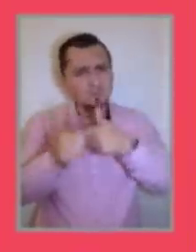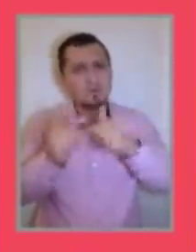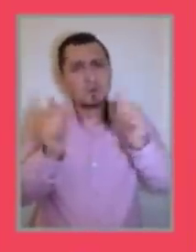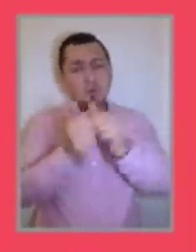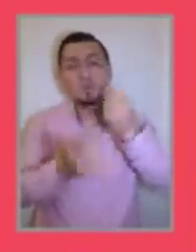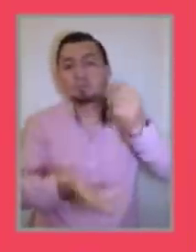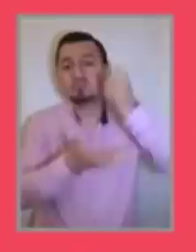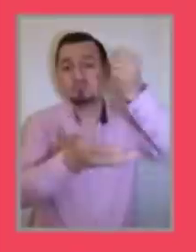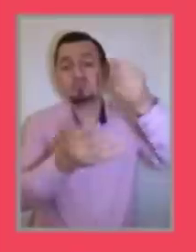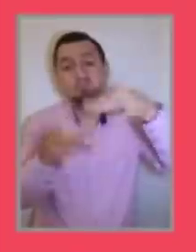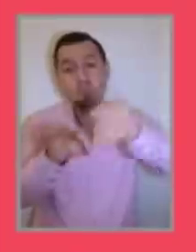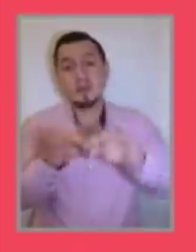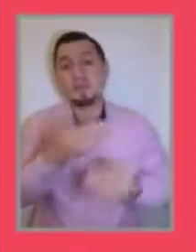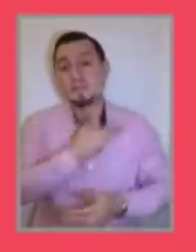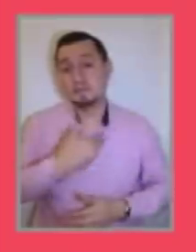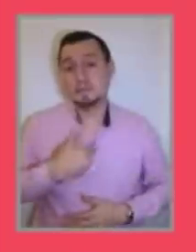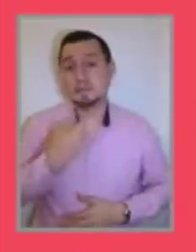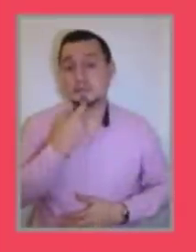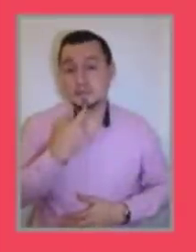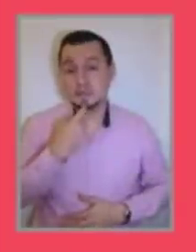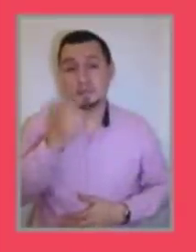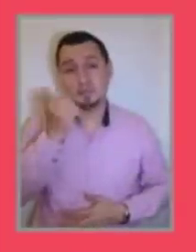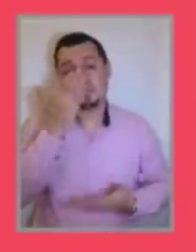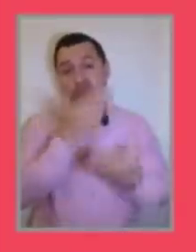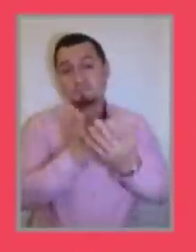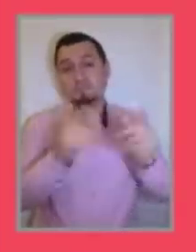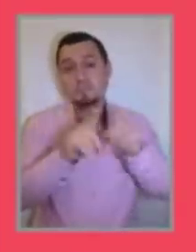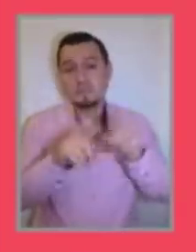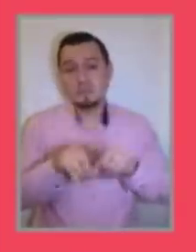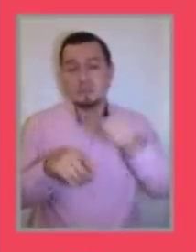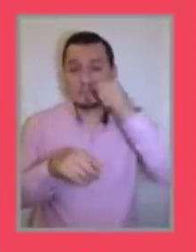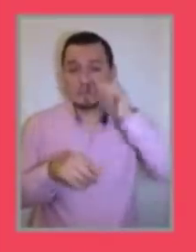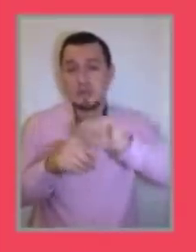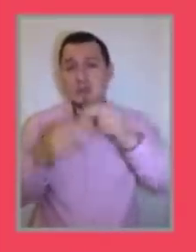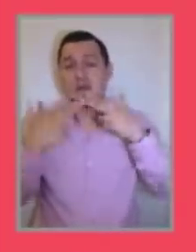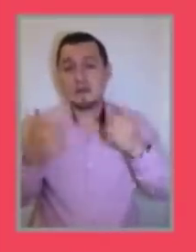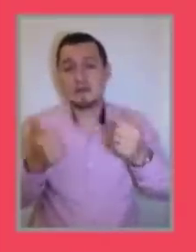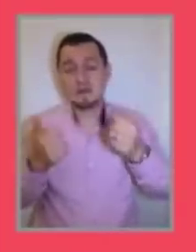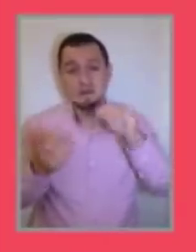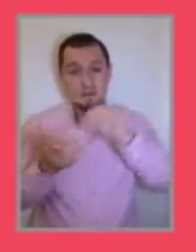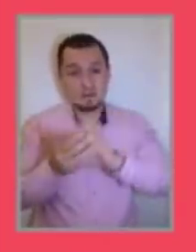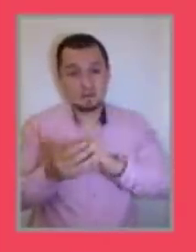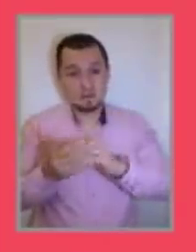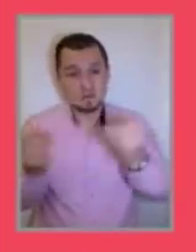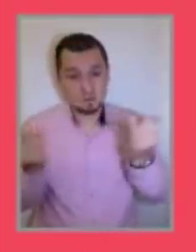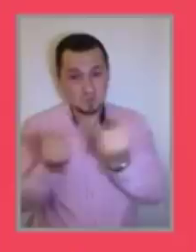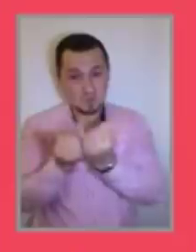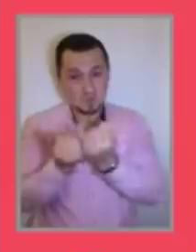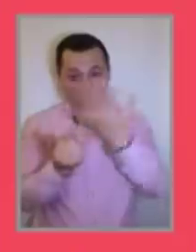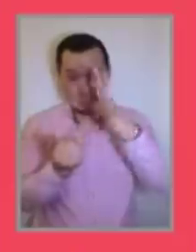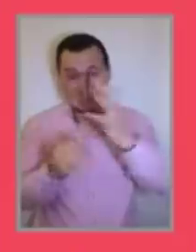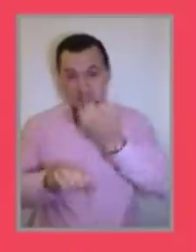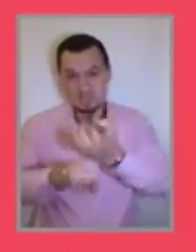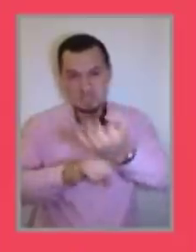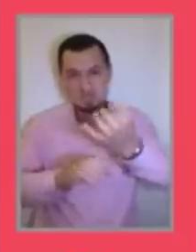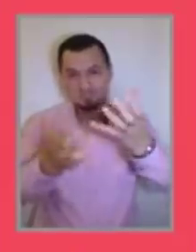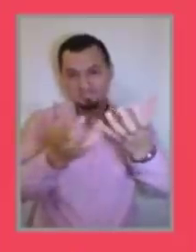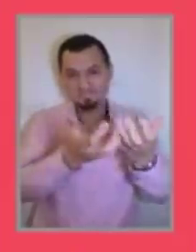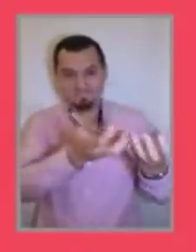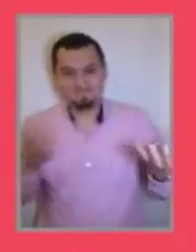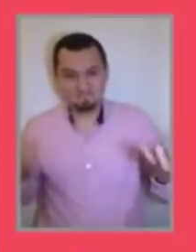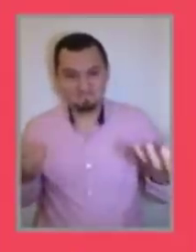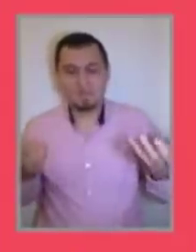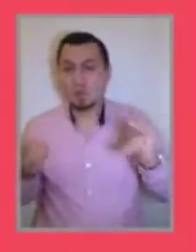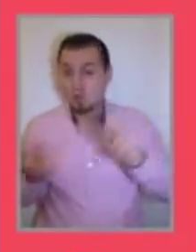queremos plantear al presidente de la República y al secretario de Hacienda. Entonces, ¿los 10 estados regresarían igual? ¿Los 10 estados que le integran regresarían